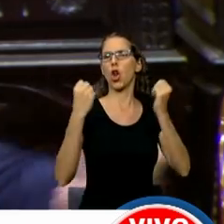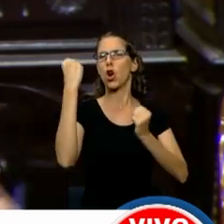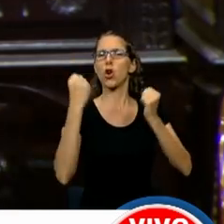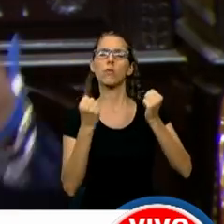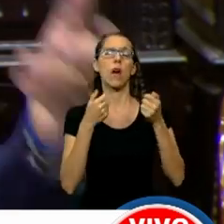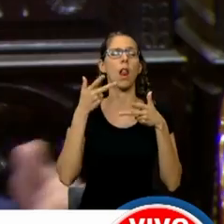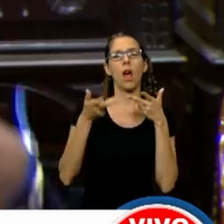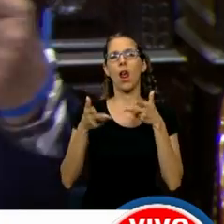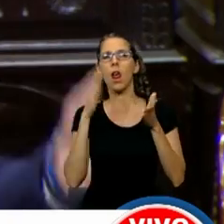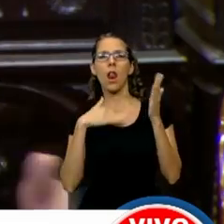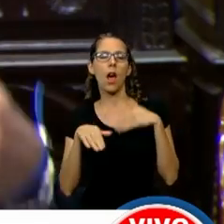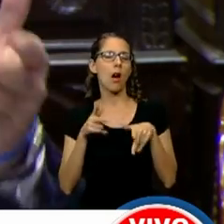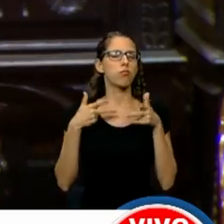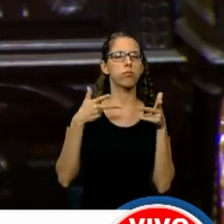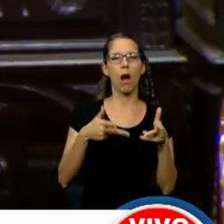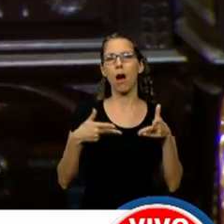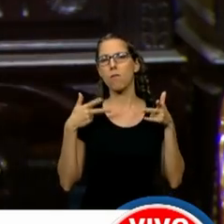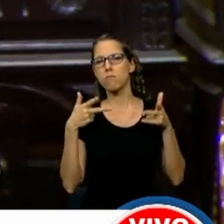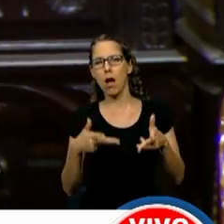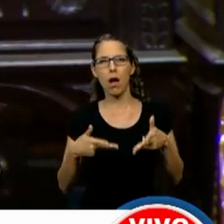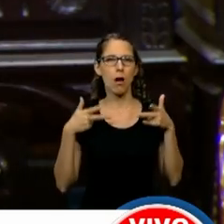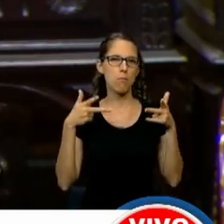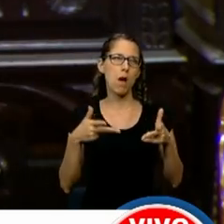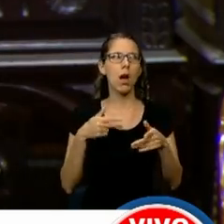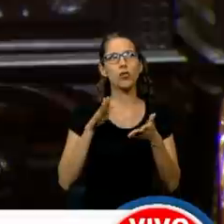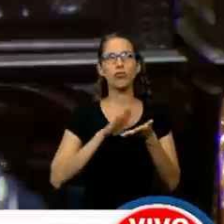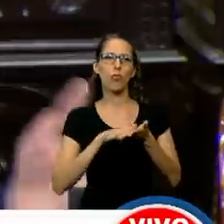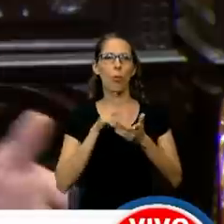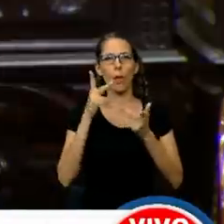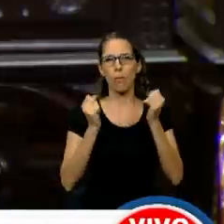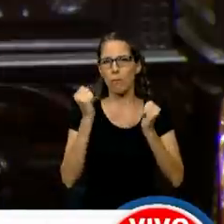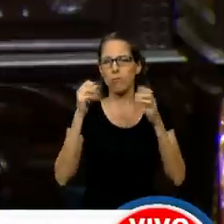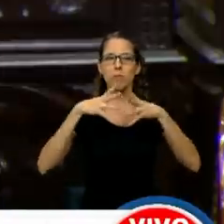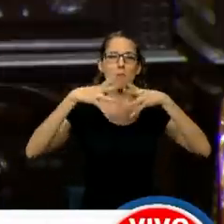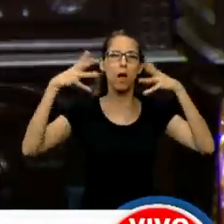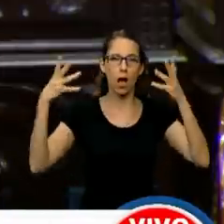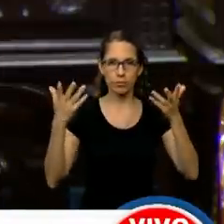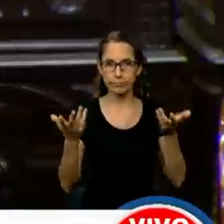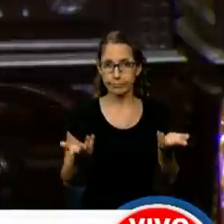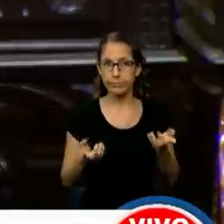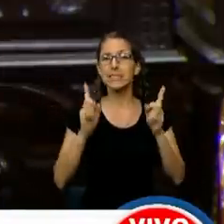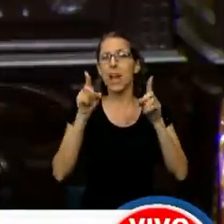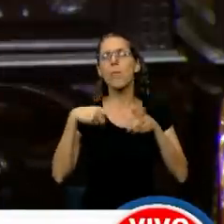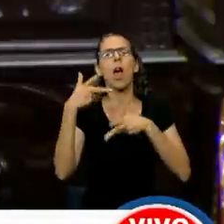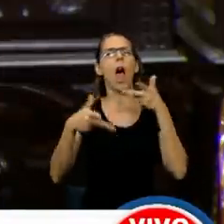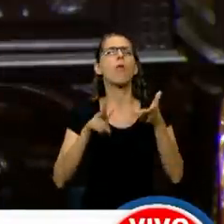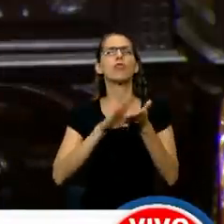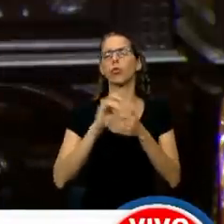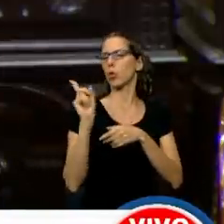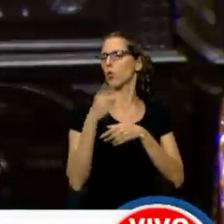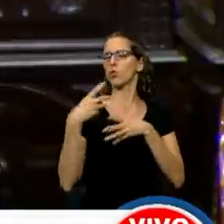esos repiten y repiten que la macroeconomía y repiten de lo que dejaron en el 2019